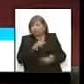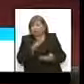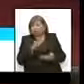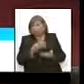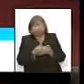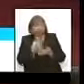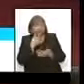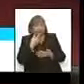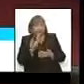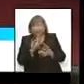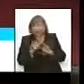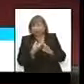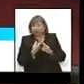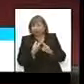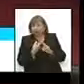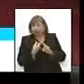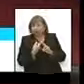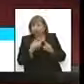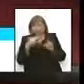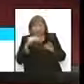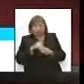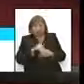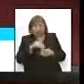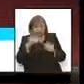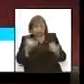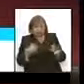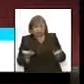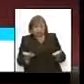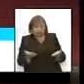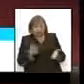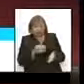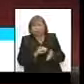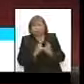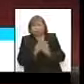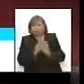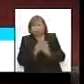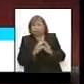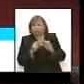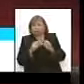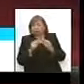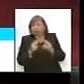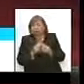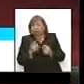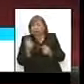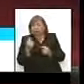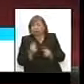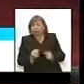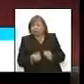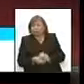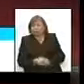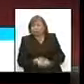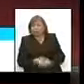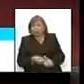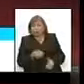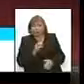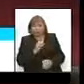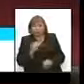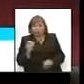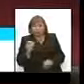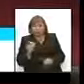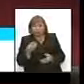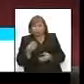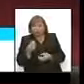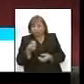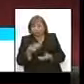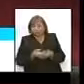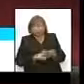cosas no son lo principal de este proceso electoral. Esto es lo que origina el núcleo del poder. Sin plata, con plata dada